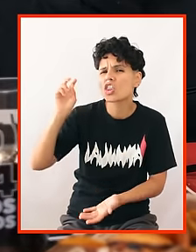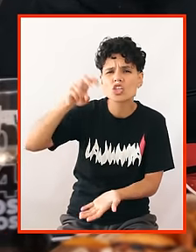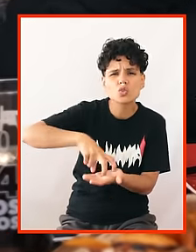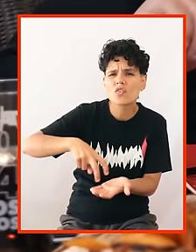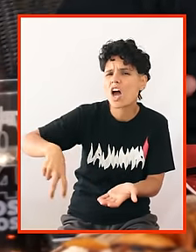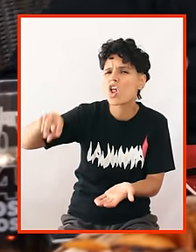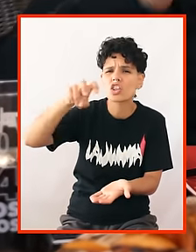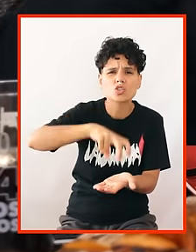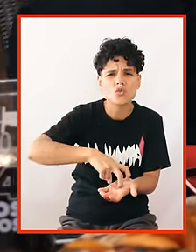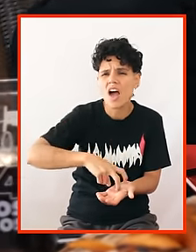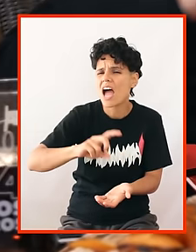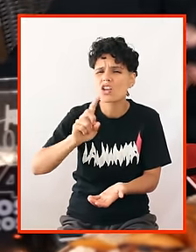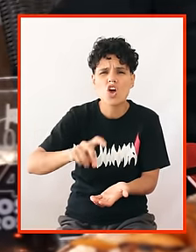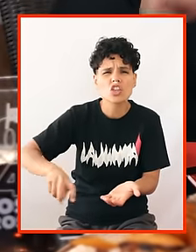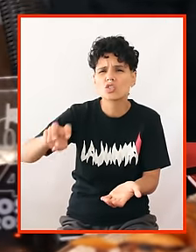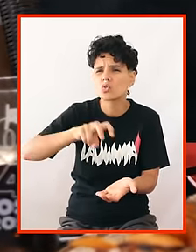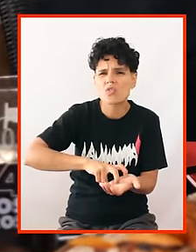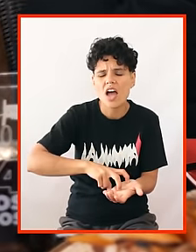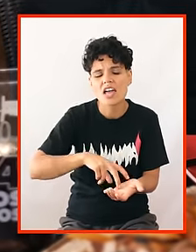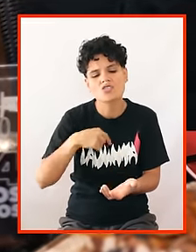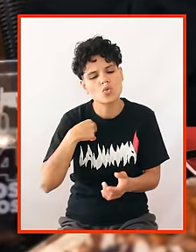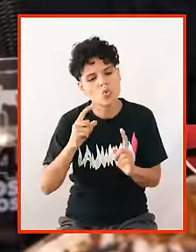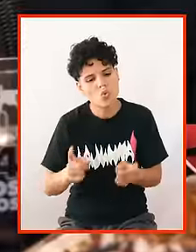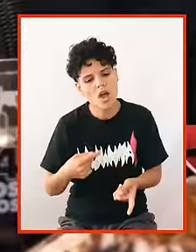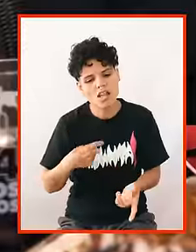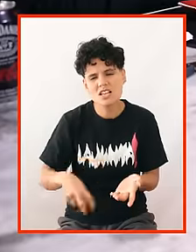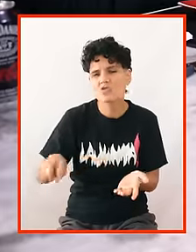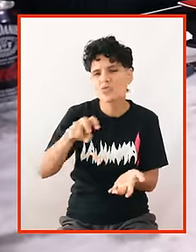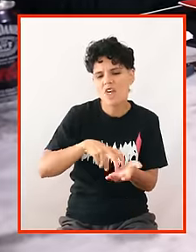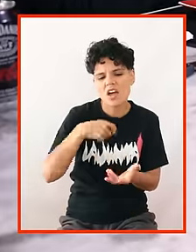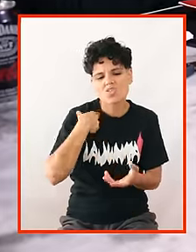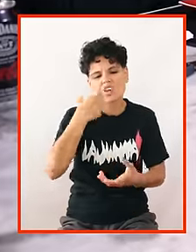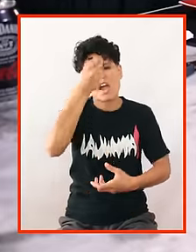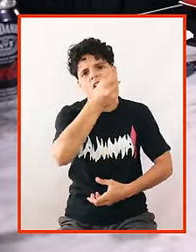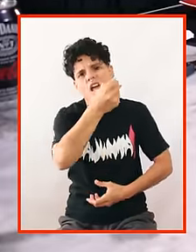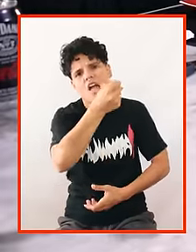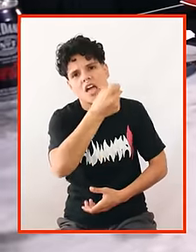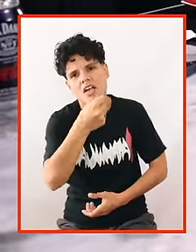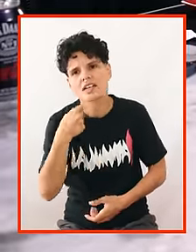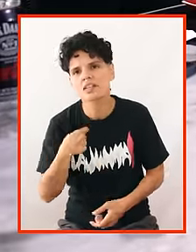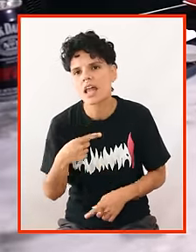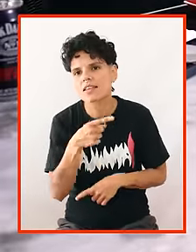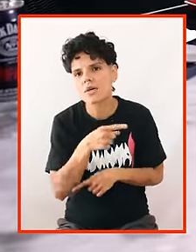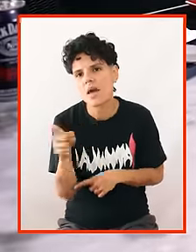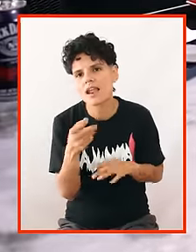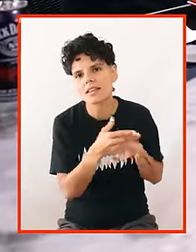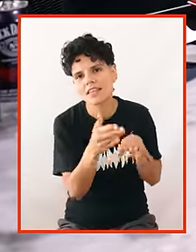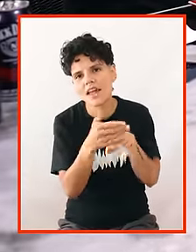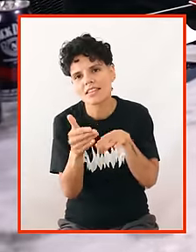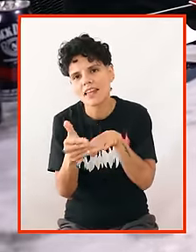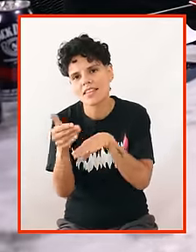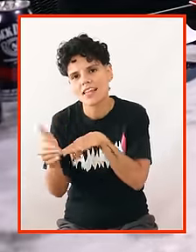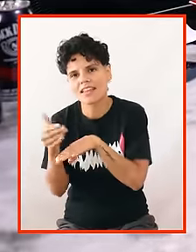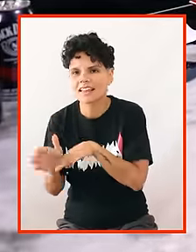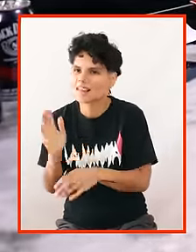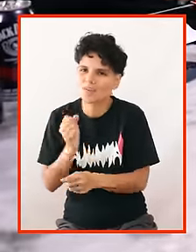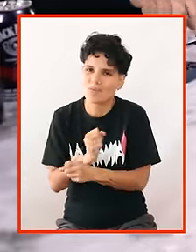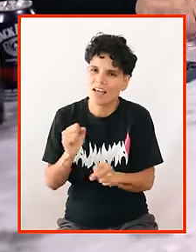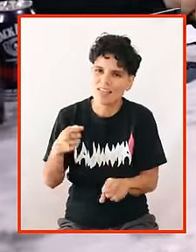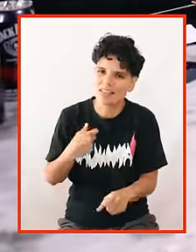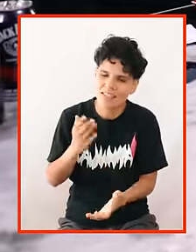te subáis. Tengo esa cuestión, Grillo, no te subáis. Grillo, no te subáis. Y había llegado atrasado toda la semana,